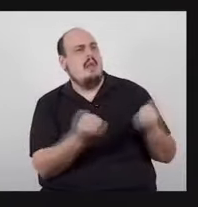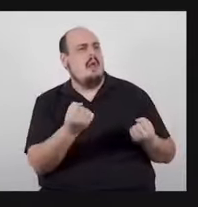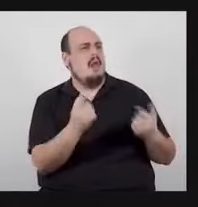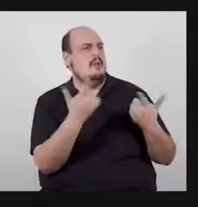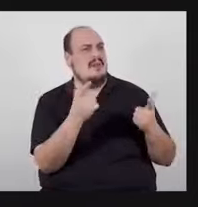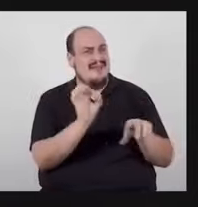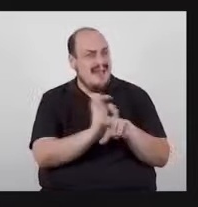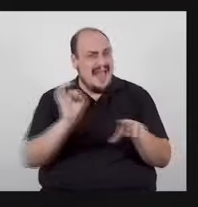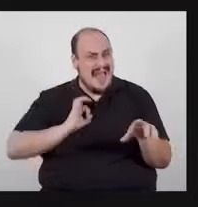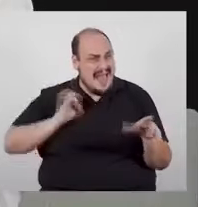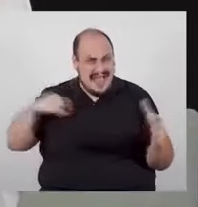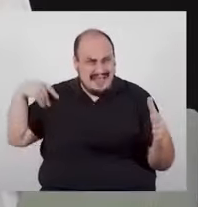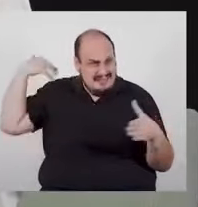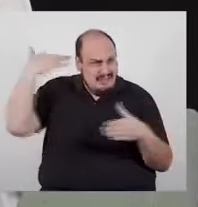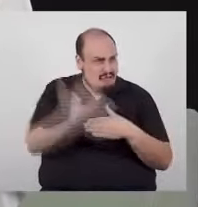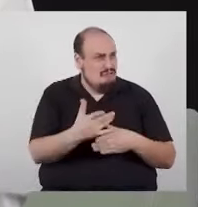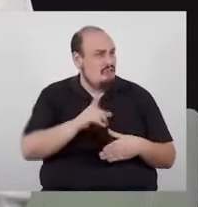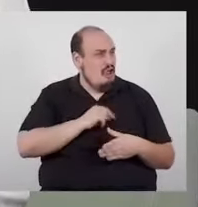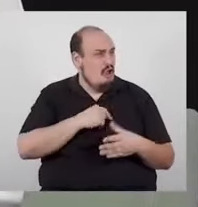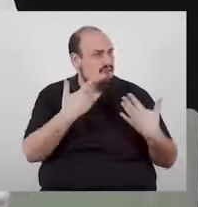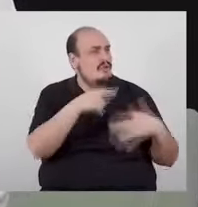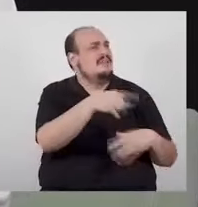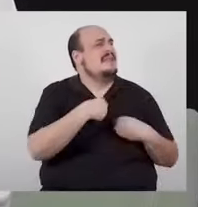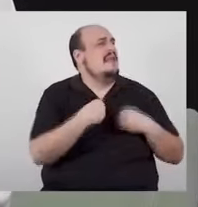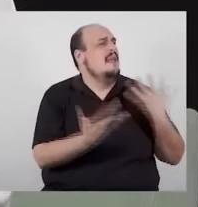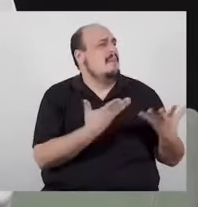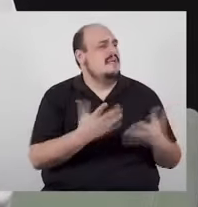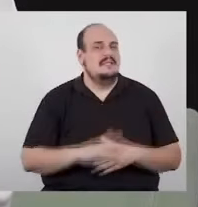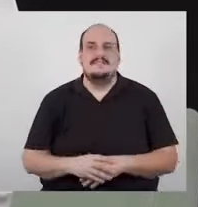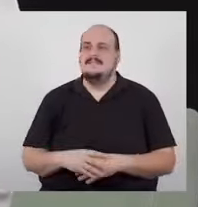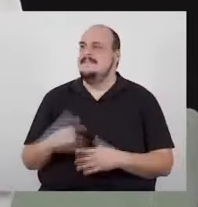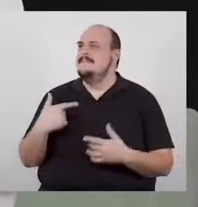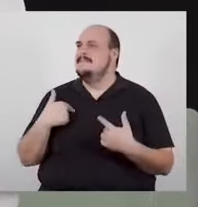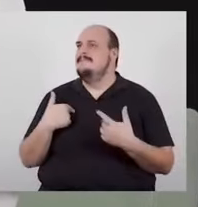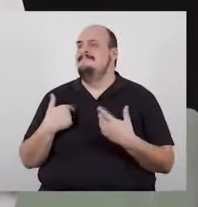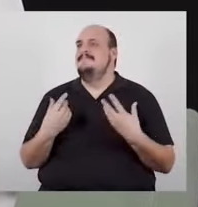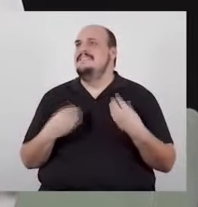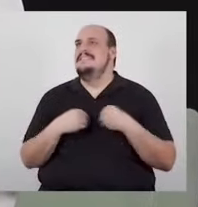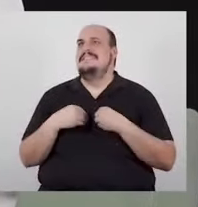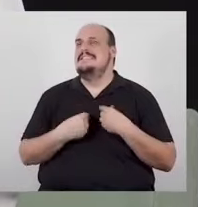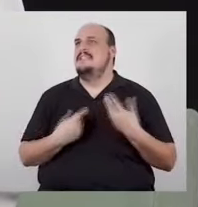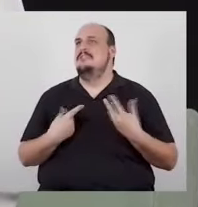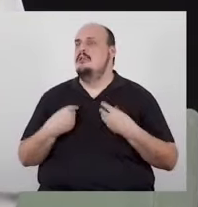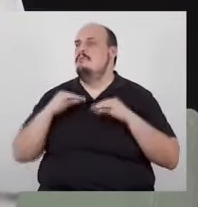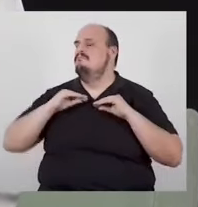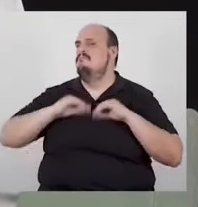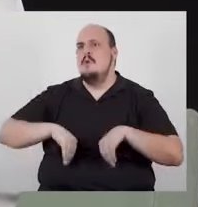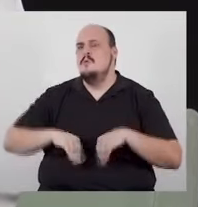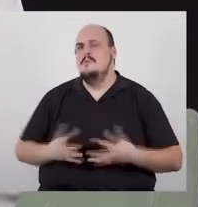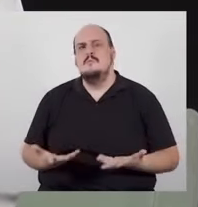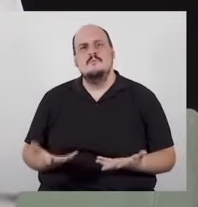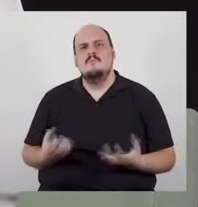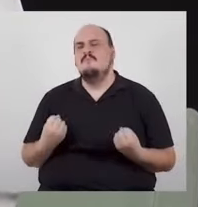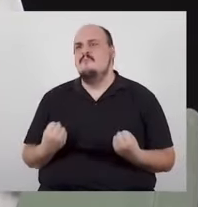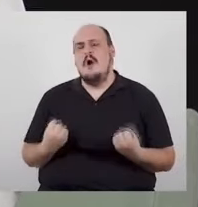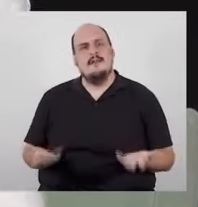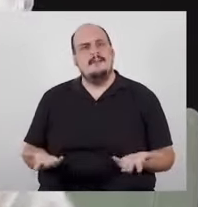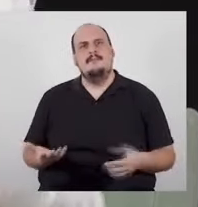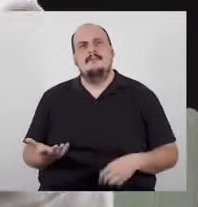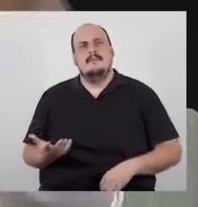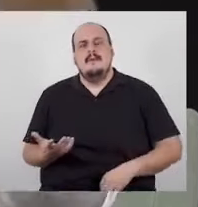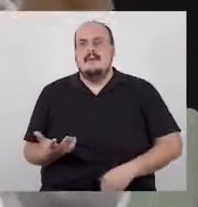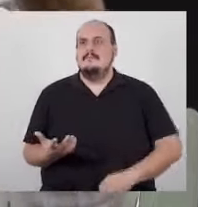tantos años, y de tanto dolor. Me pasa mucha impotencia, la verdad es que creo que, hace ya